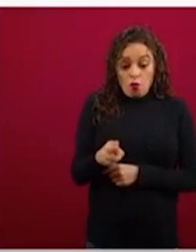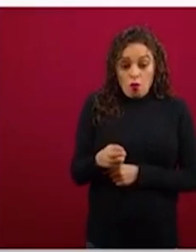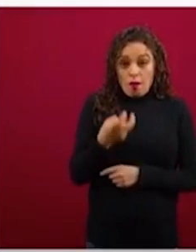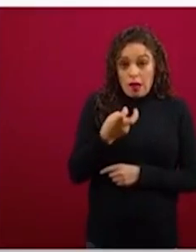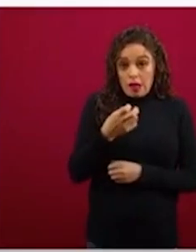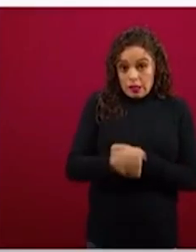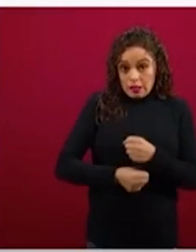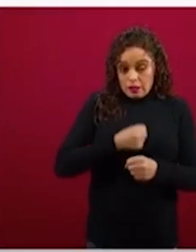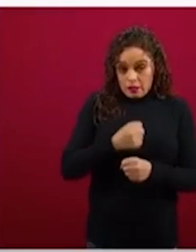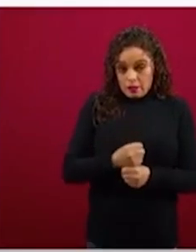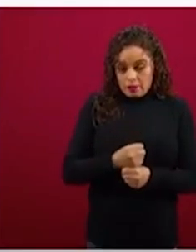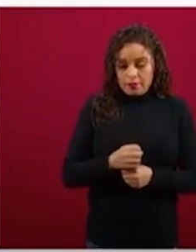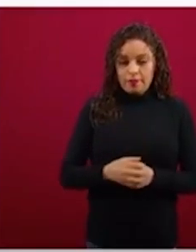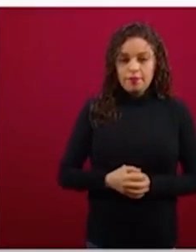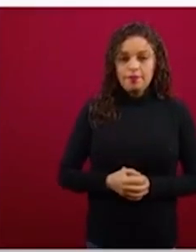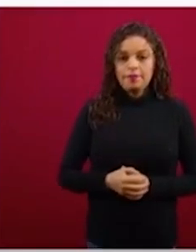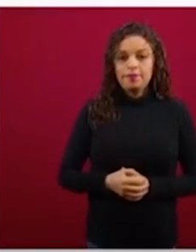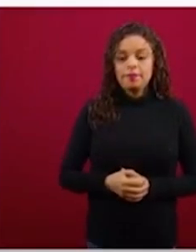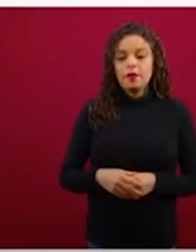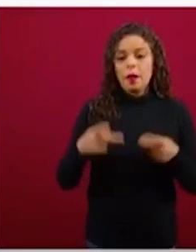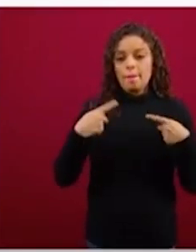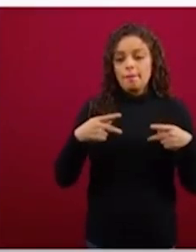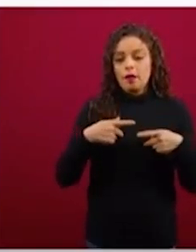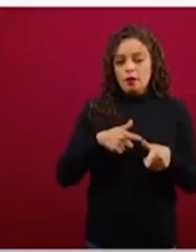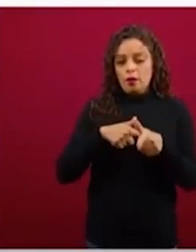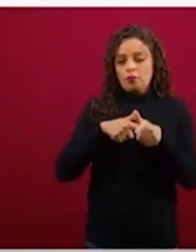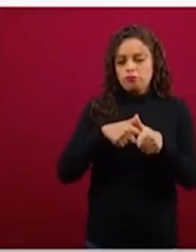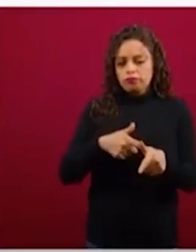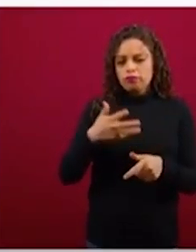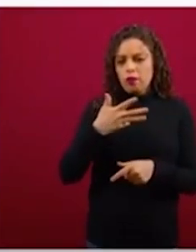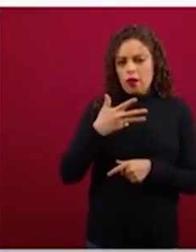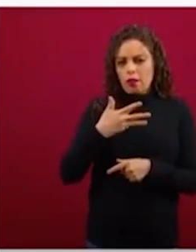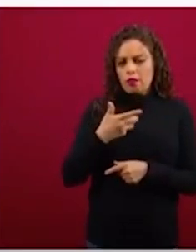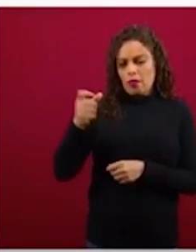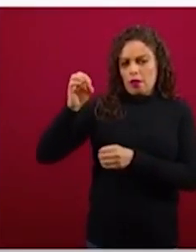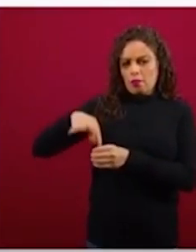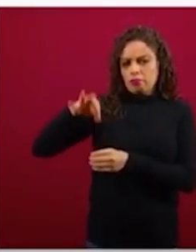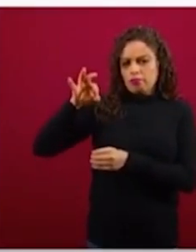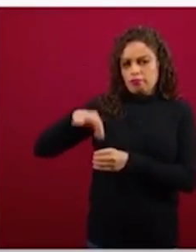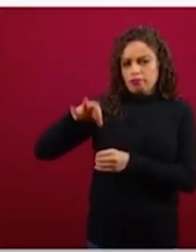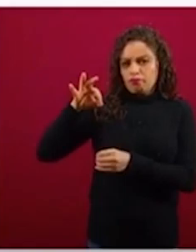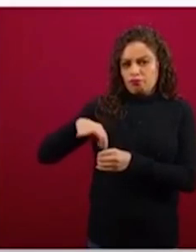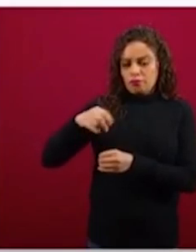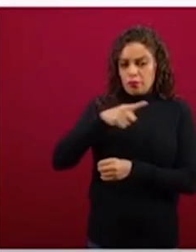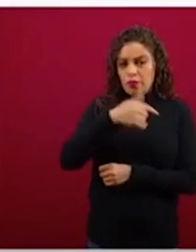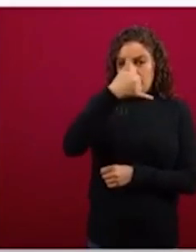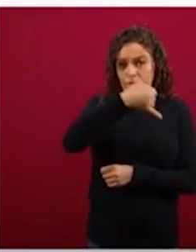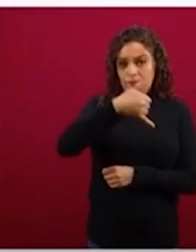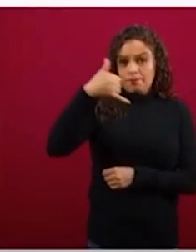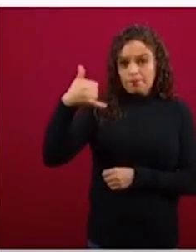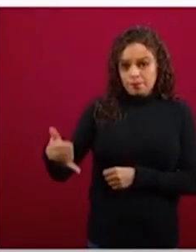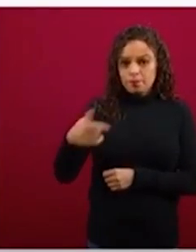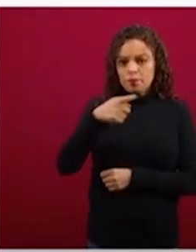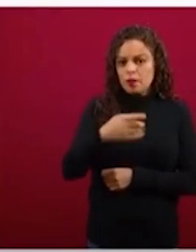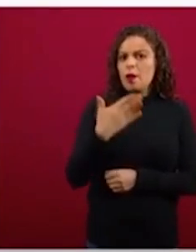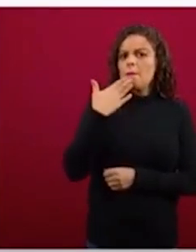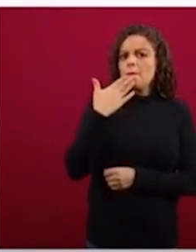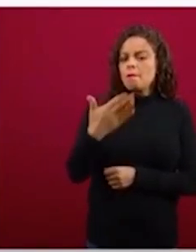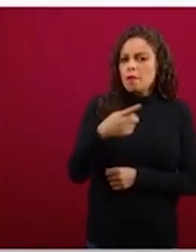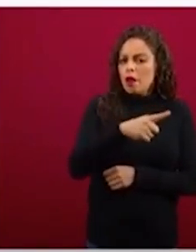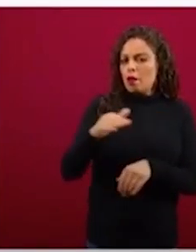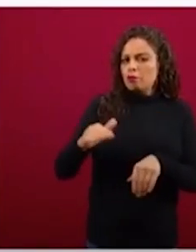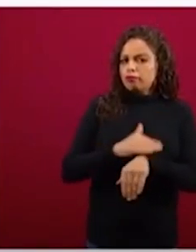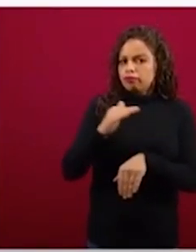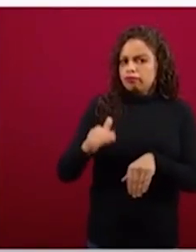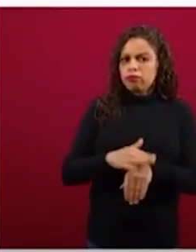aquellos trabajadores que cotizaron en el Infonavit, que tienen ahí un ahorro en el instituto, que son sujetos de crédito bancario y que pueden jalar